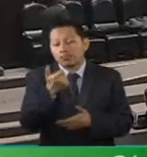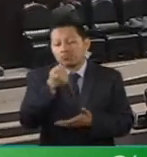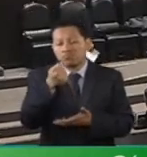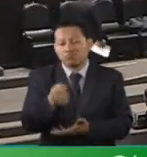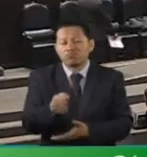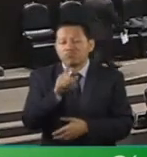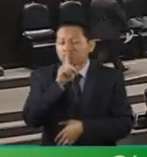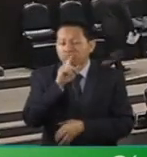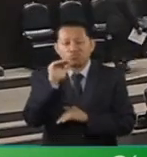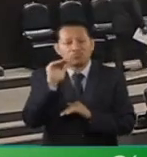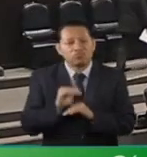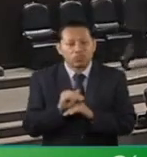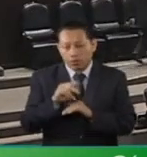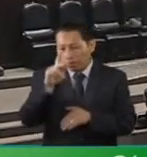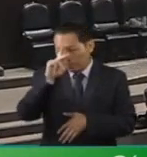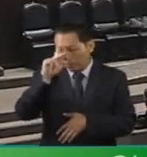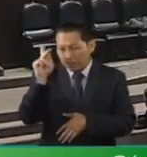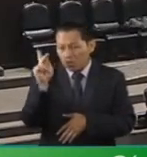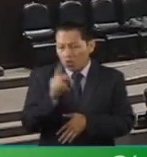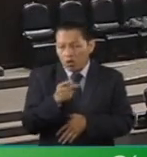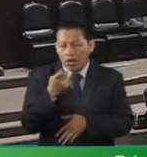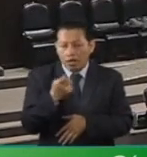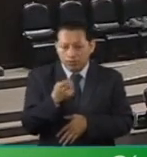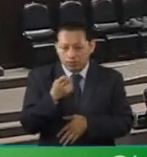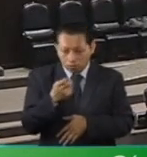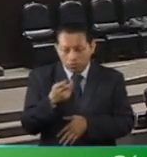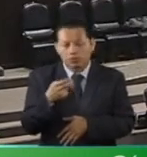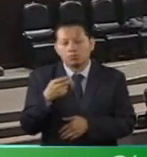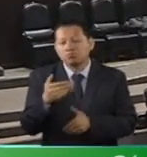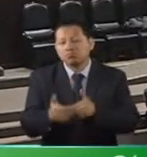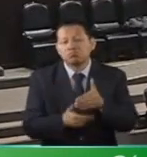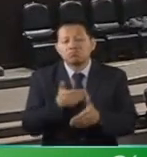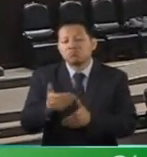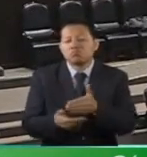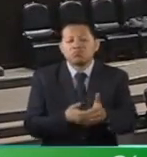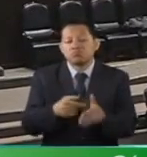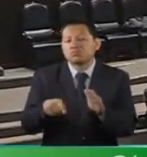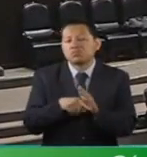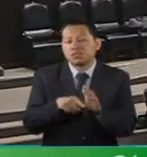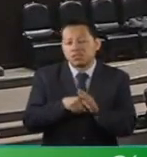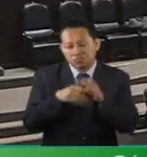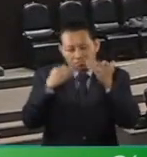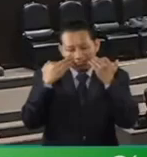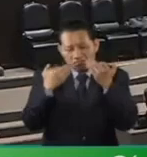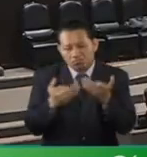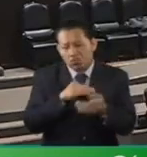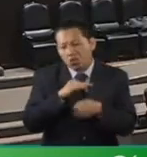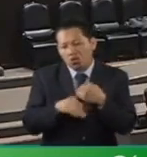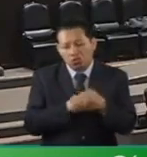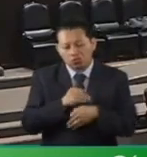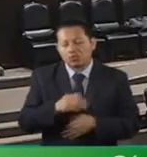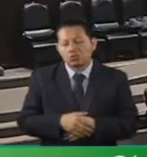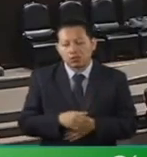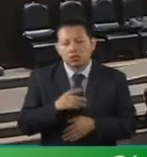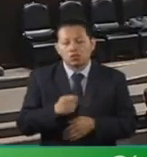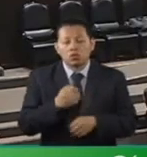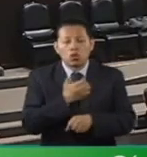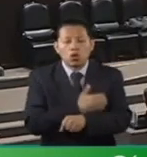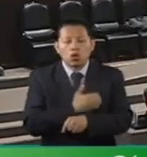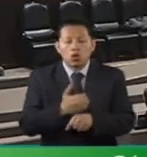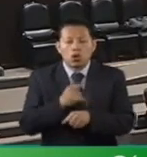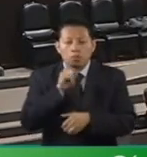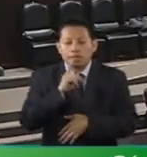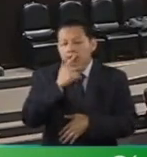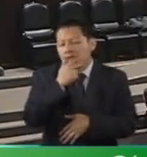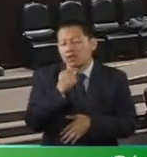el peor escenario posible y las consecuencias están a la vista de todos compañeras y